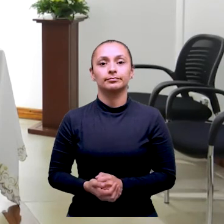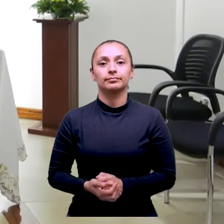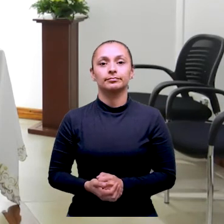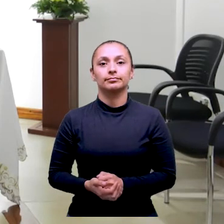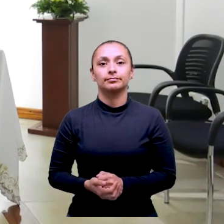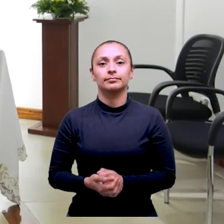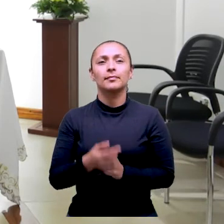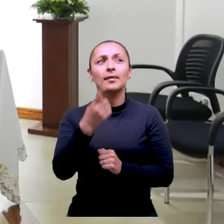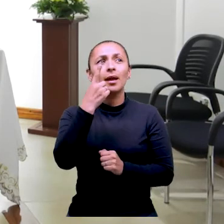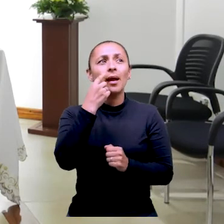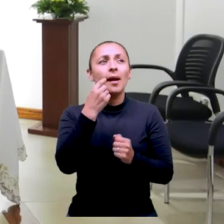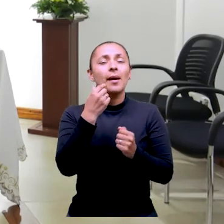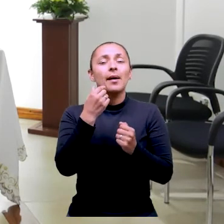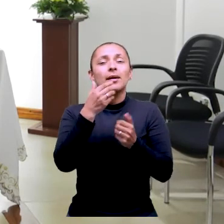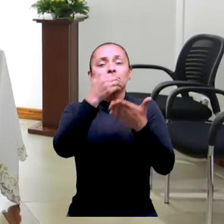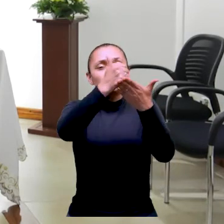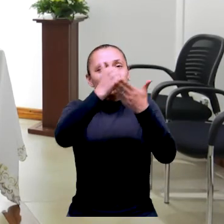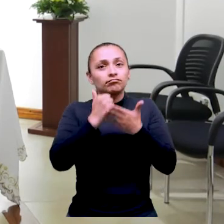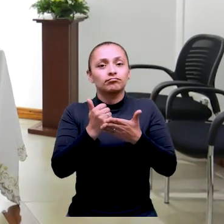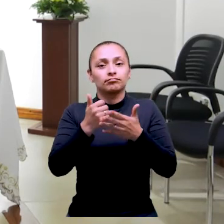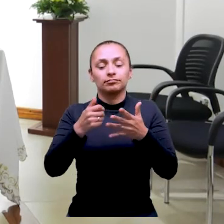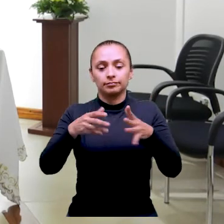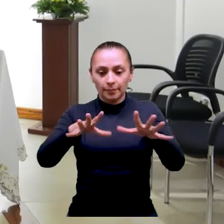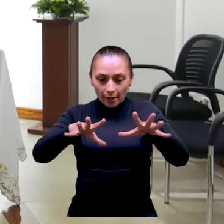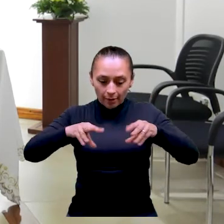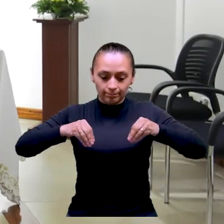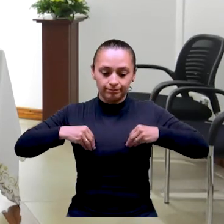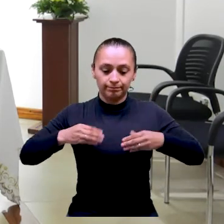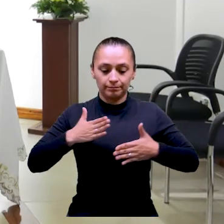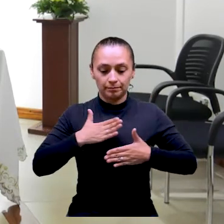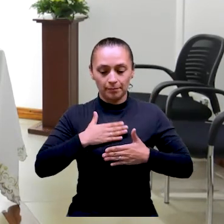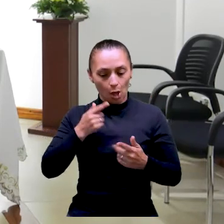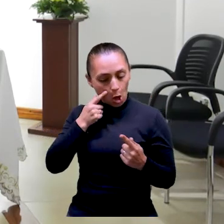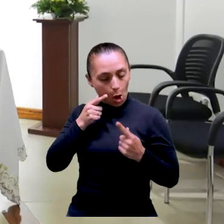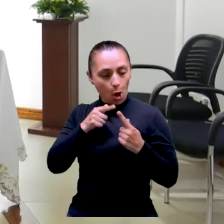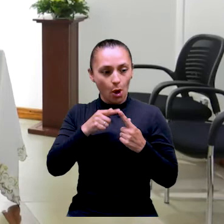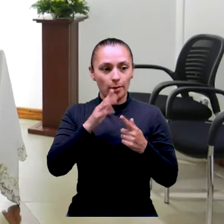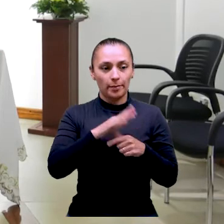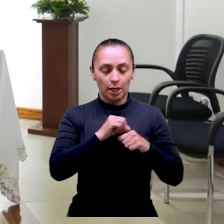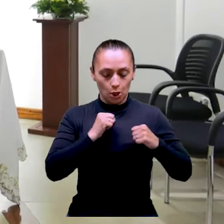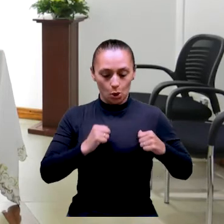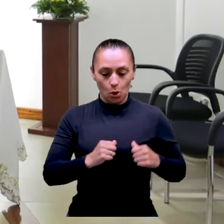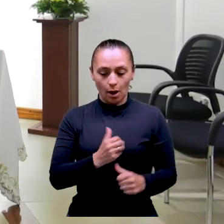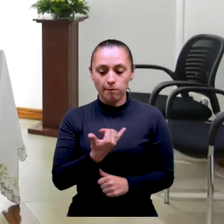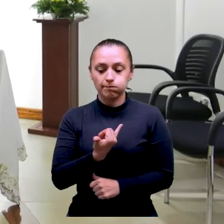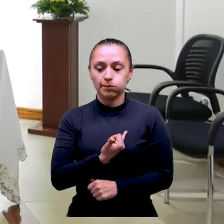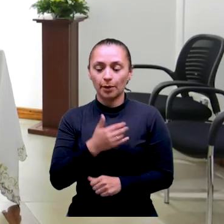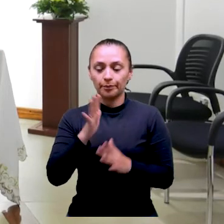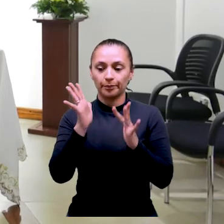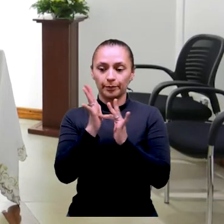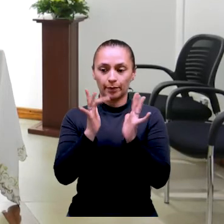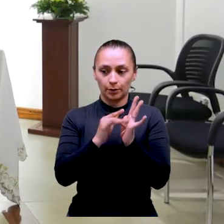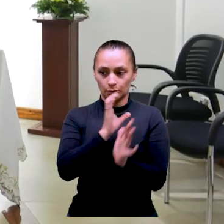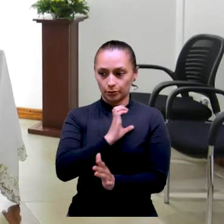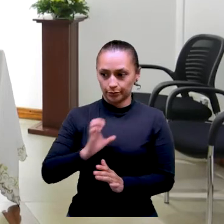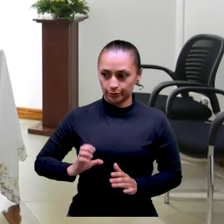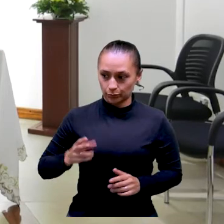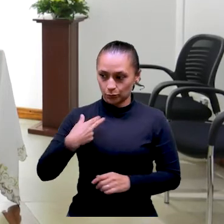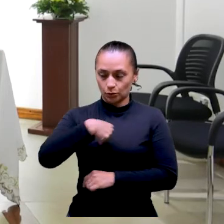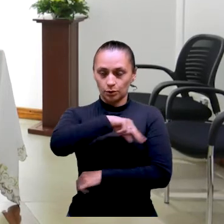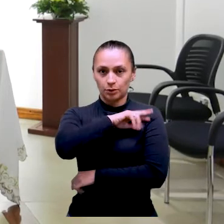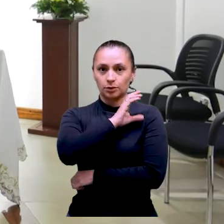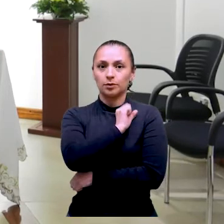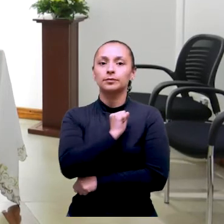padre de misericordia acoge nuestras intenciones las que quedan en nuestro corazón por jesucristo nuestro